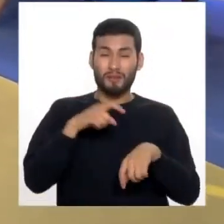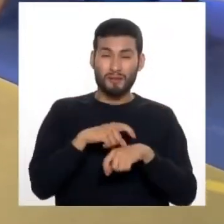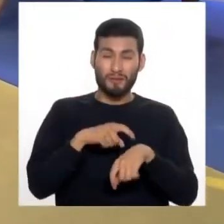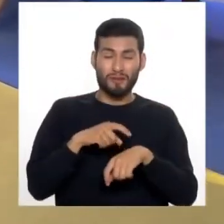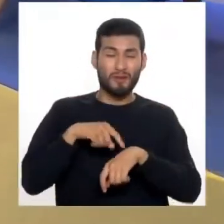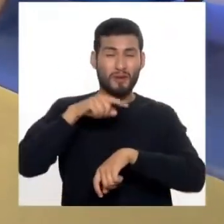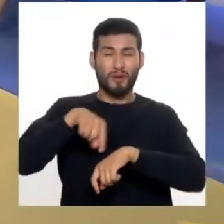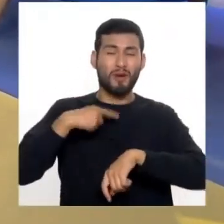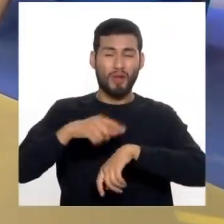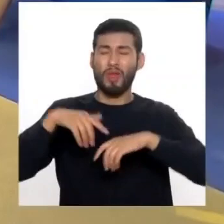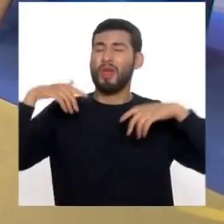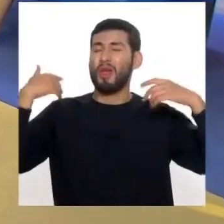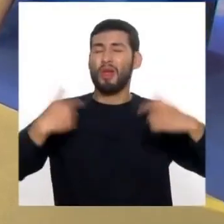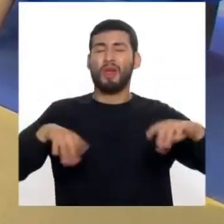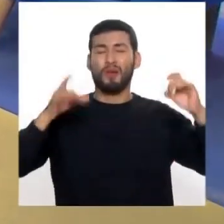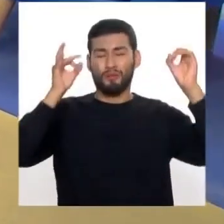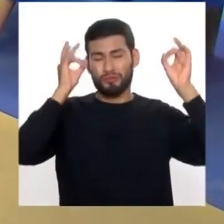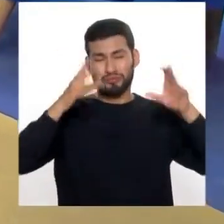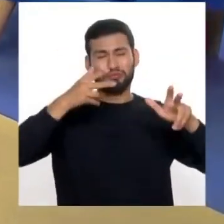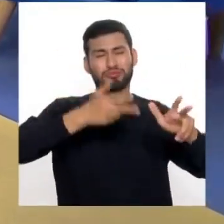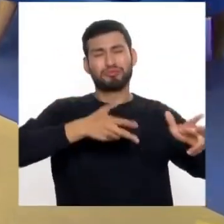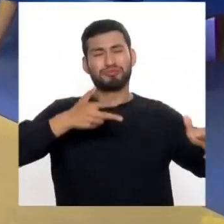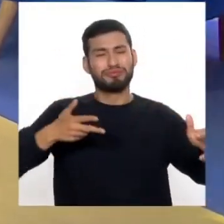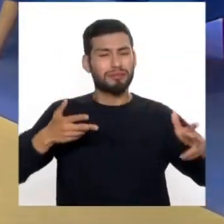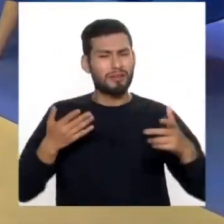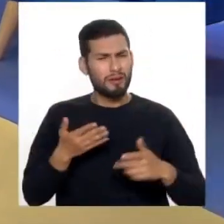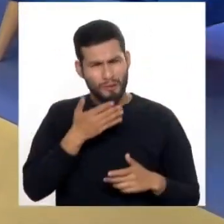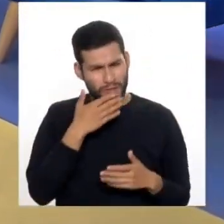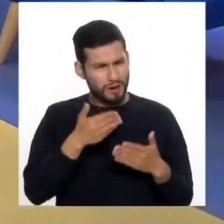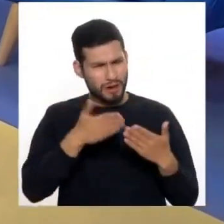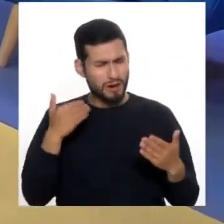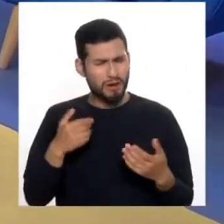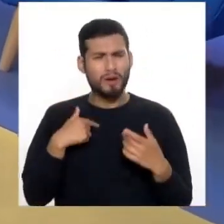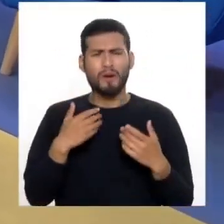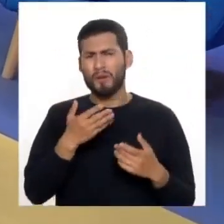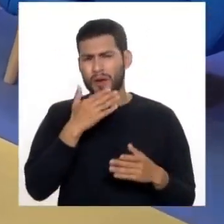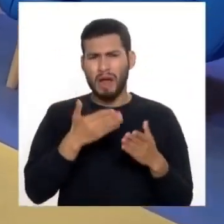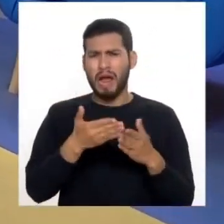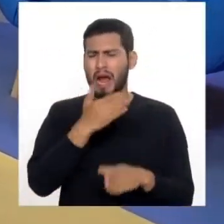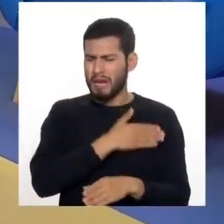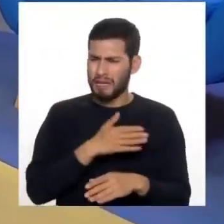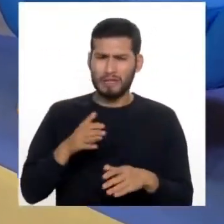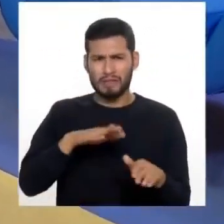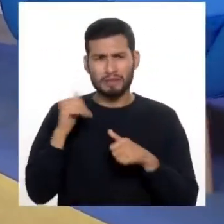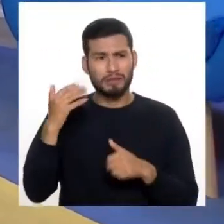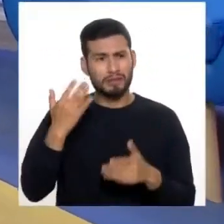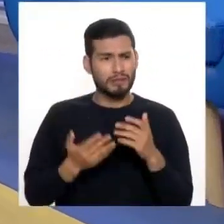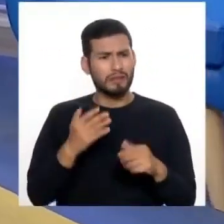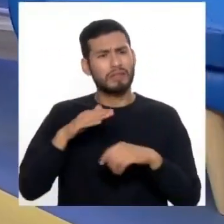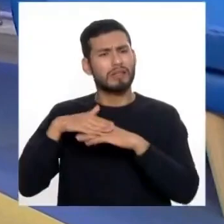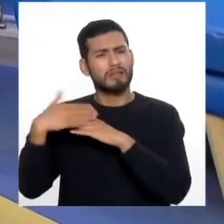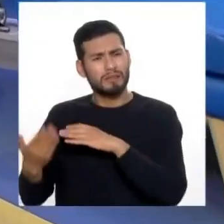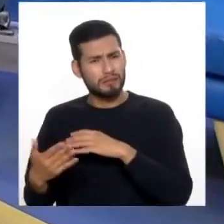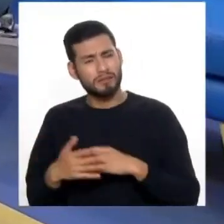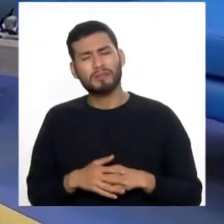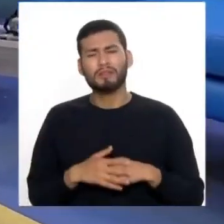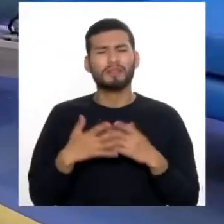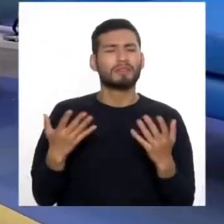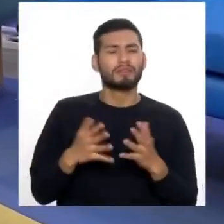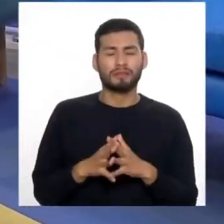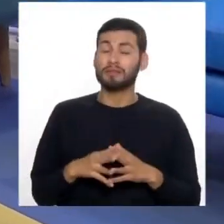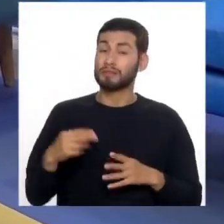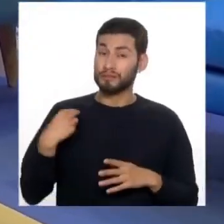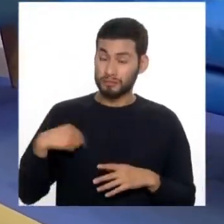en horarios muy complicados. ¿Por qué no preveemos? ¿Por qué no salimos antes? ¿Por qué no salimos de repente después? Es cuestión de